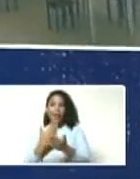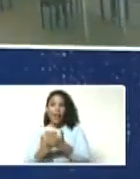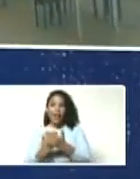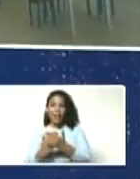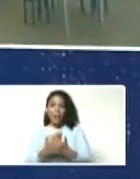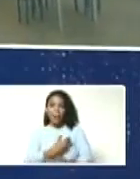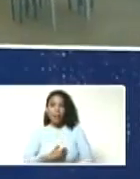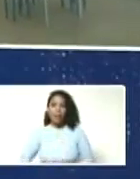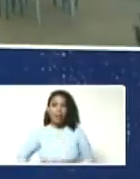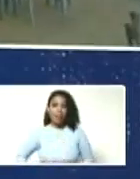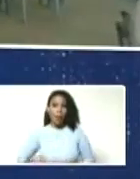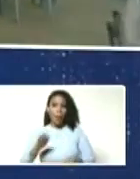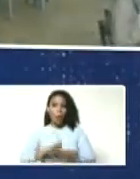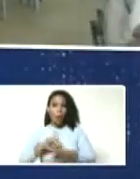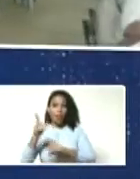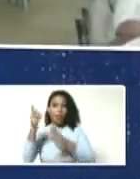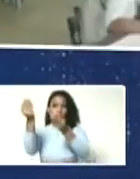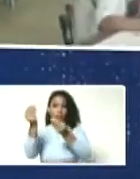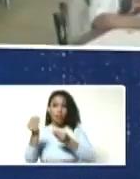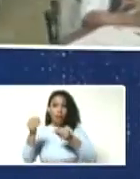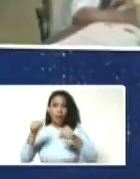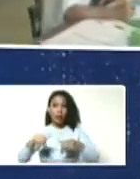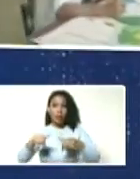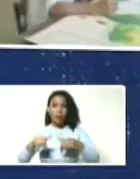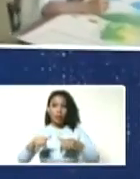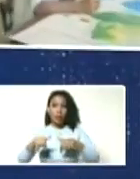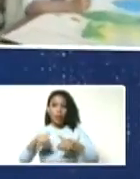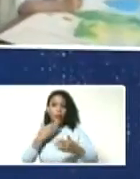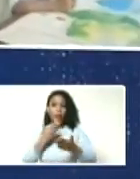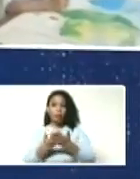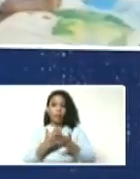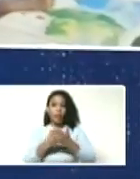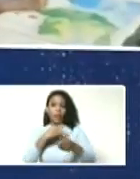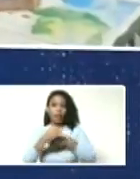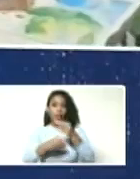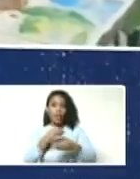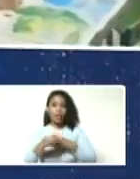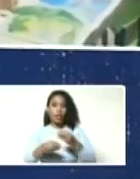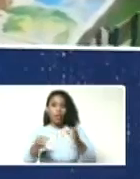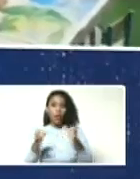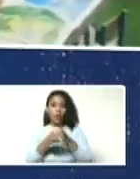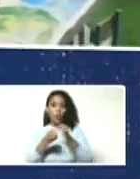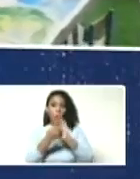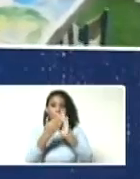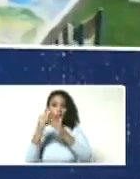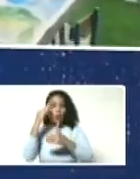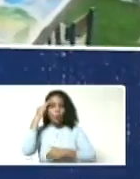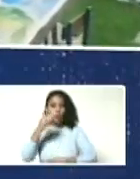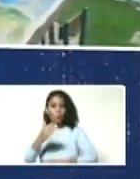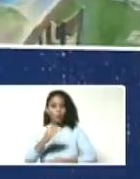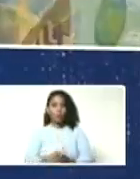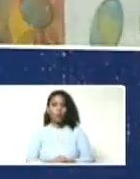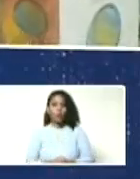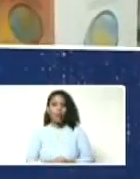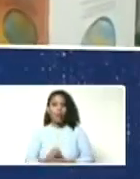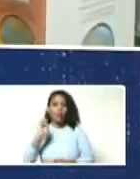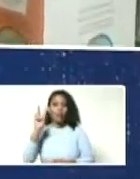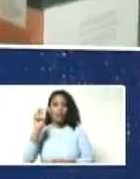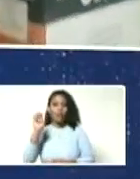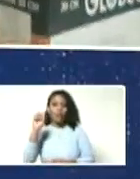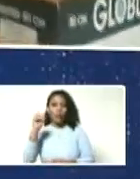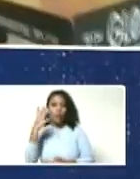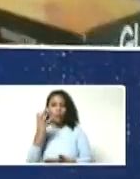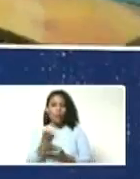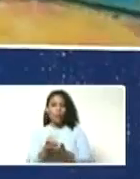Agradecida, presidente, por este otorgamiento de esta solicitud que se hizo a través de los bricomiles, a través de la aplicación